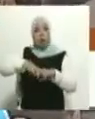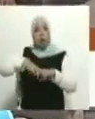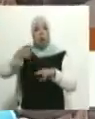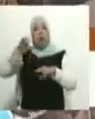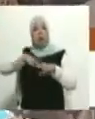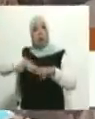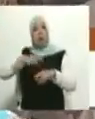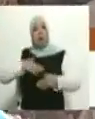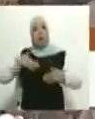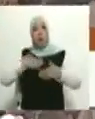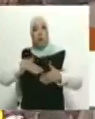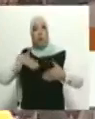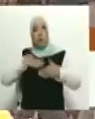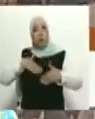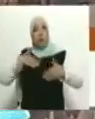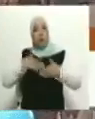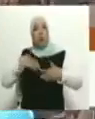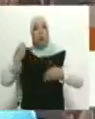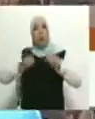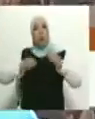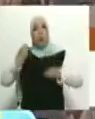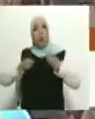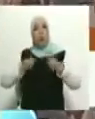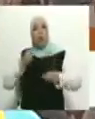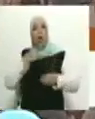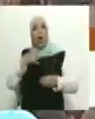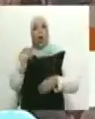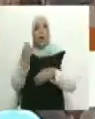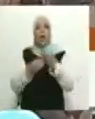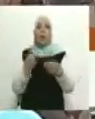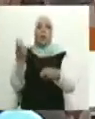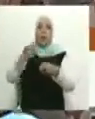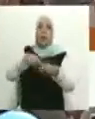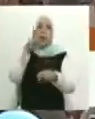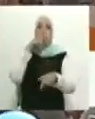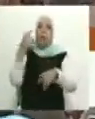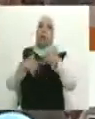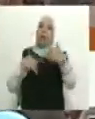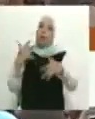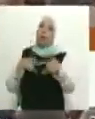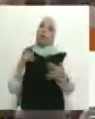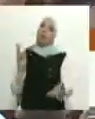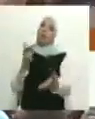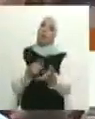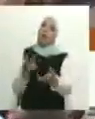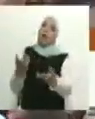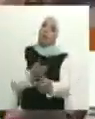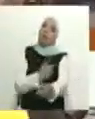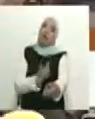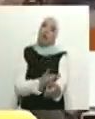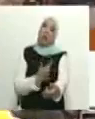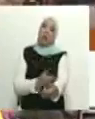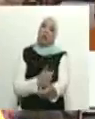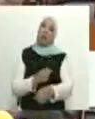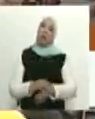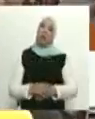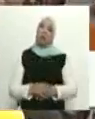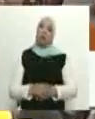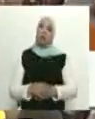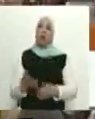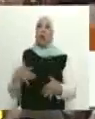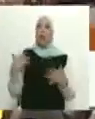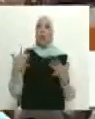se sientan con ellos y se hacen las cosas bien hechas. Este acto de venir para acá, hermanos y hermanas, primero, que a mí me llena de